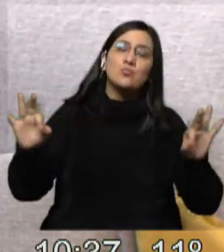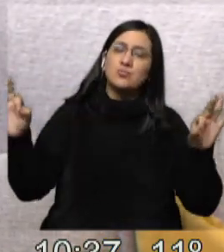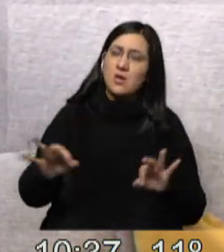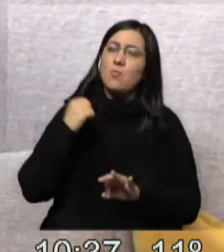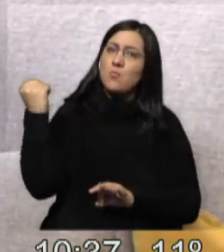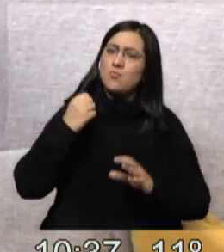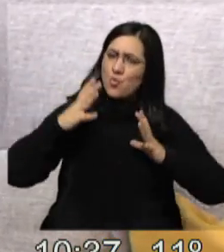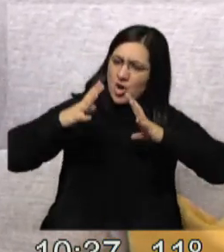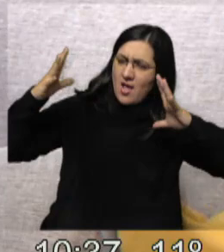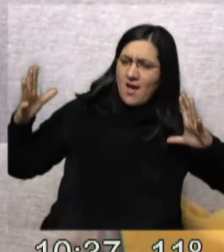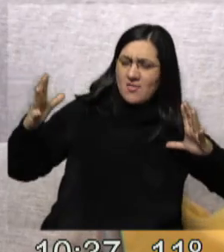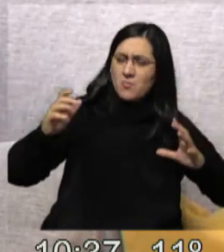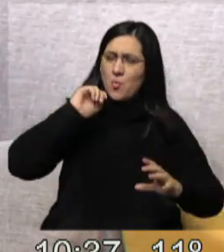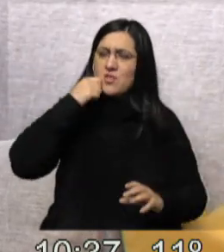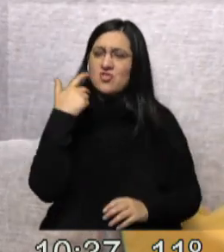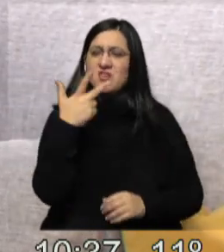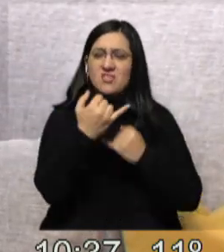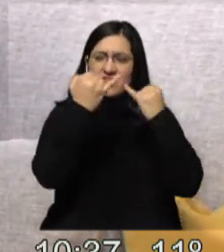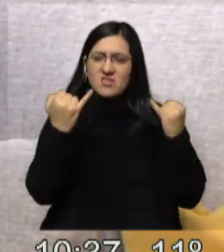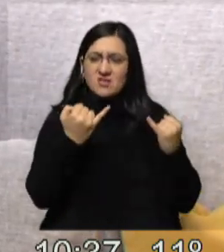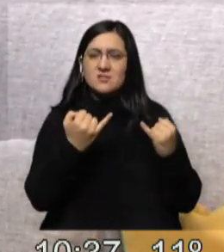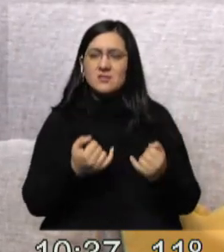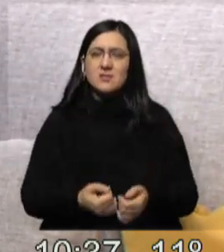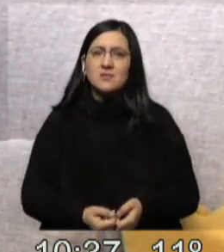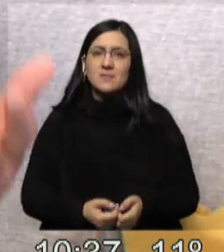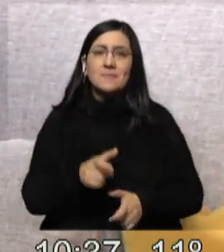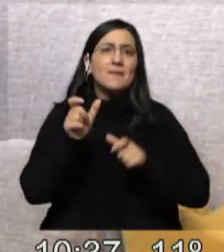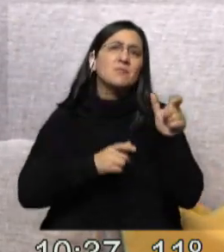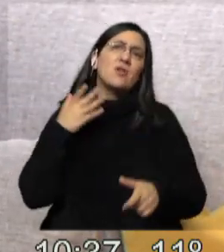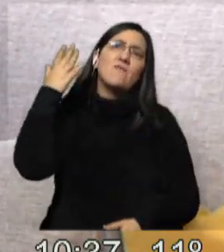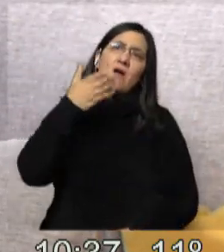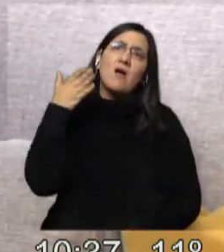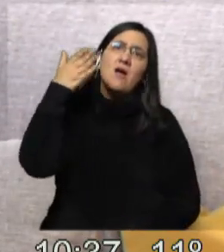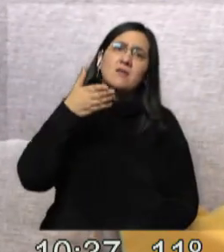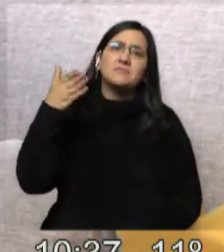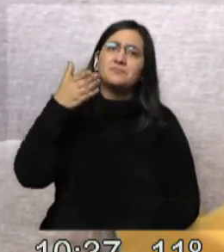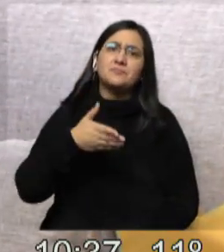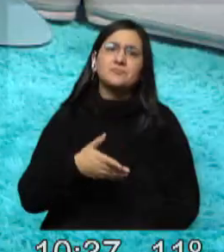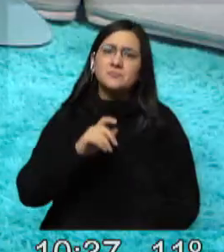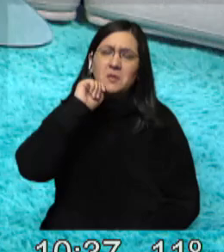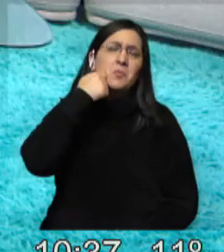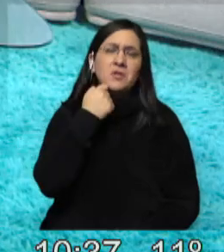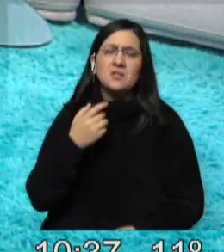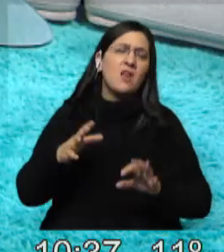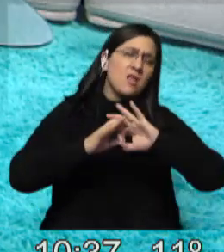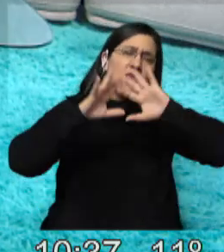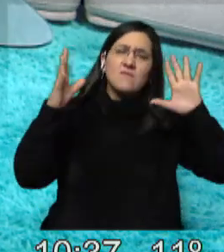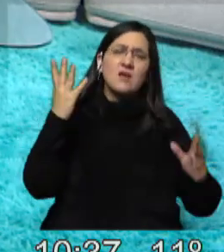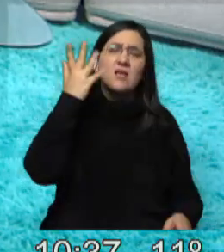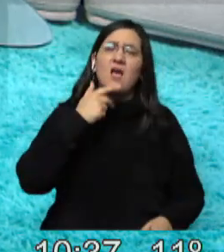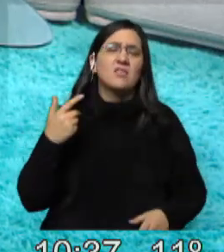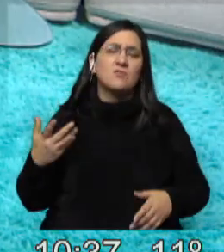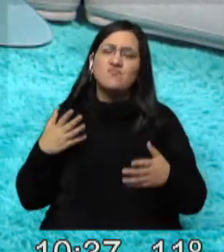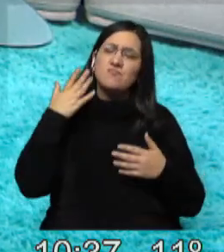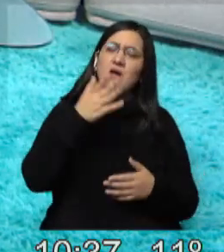grande, sí. Enorme. 3 días. Y donde la gente va como muy libre. Le canta, muy libre, tal cual. Busta.